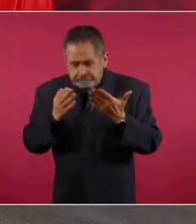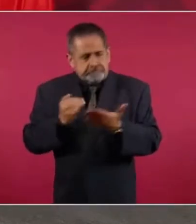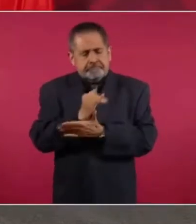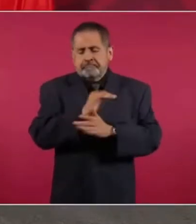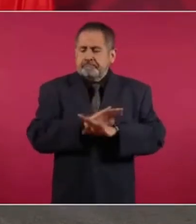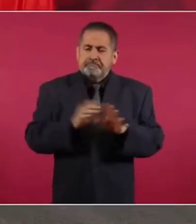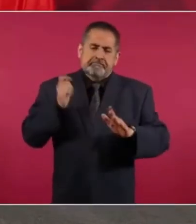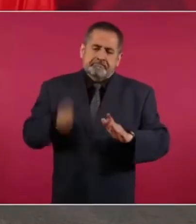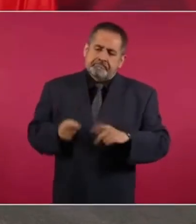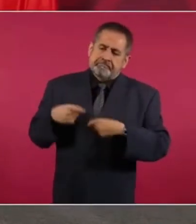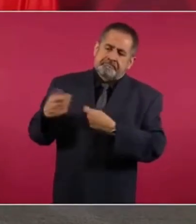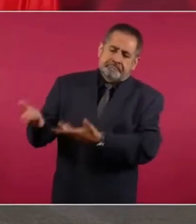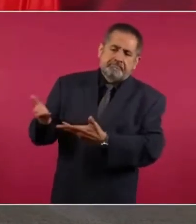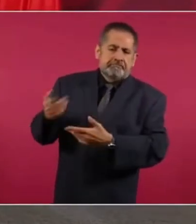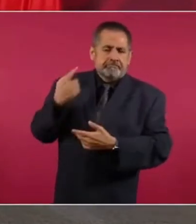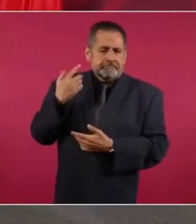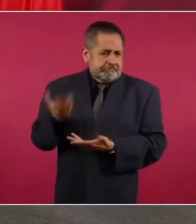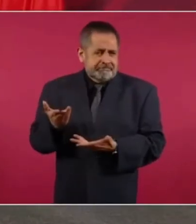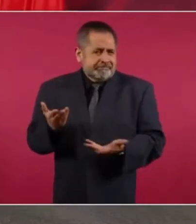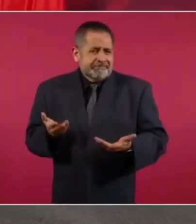Deben de ser